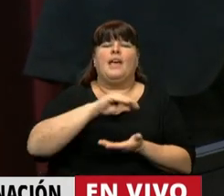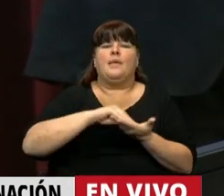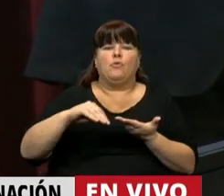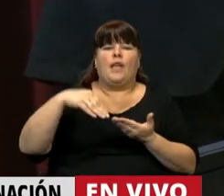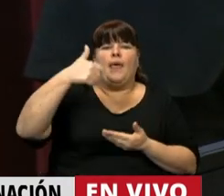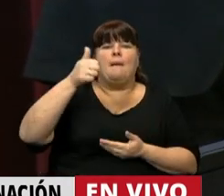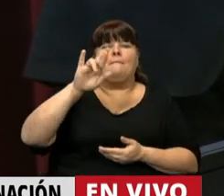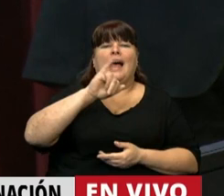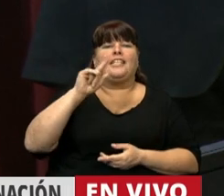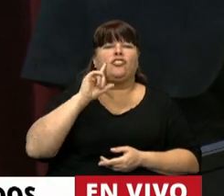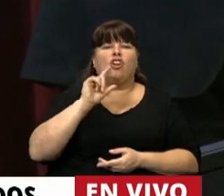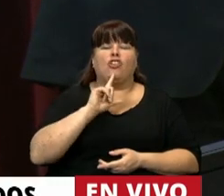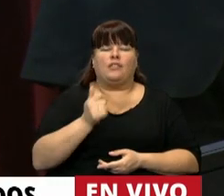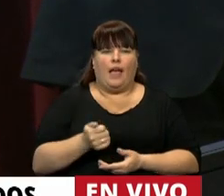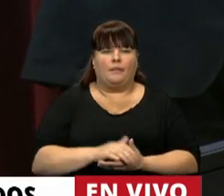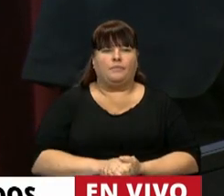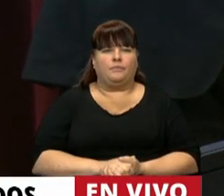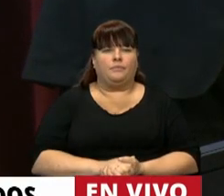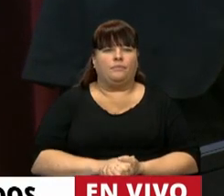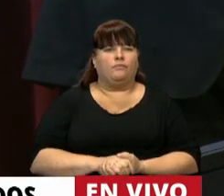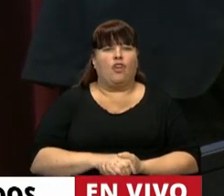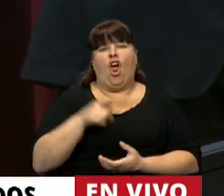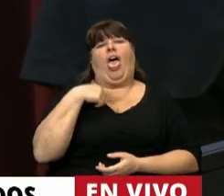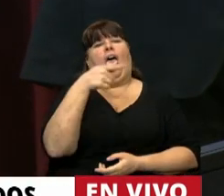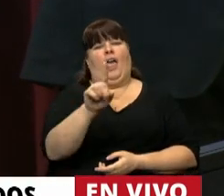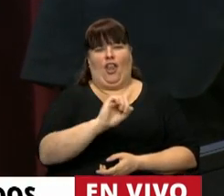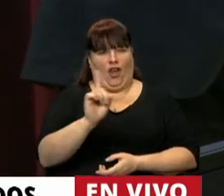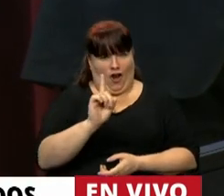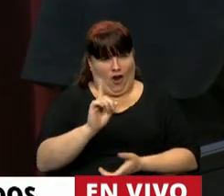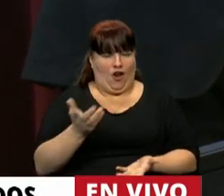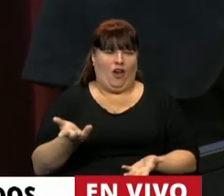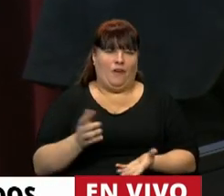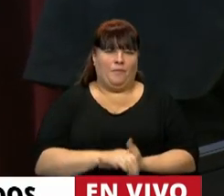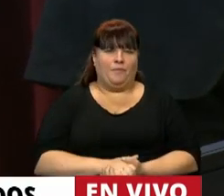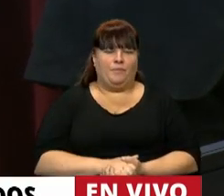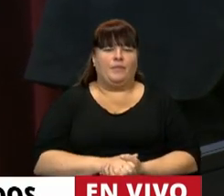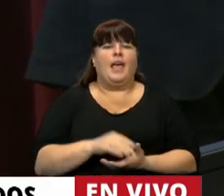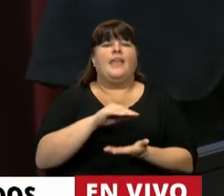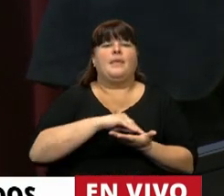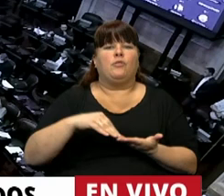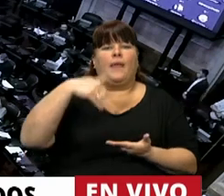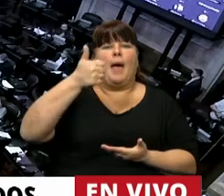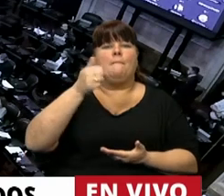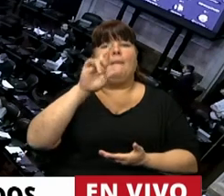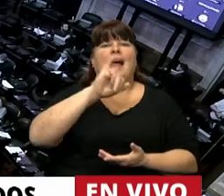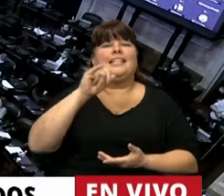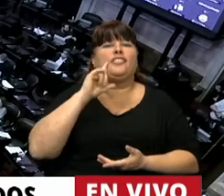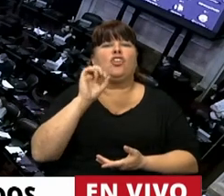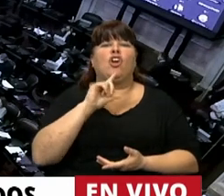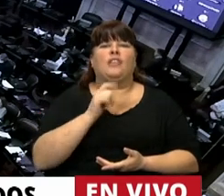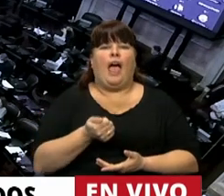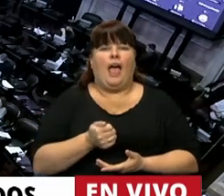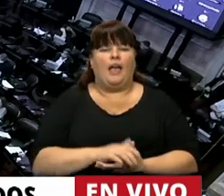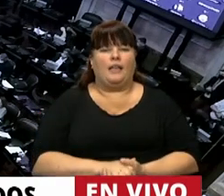se la marchita no no fue para usted diputado serrano diputadas y se la marchita